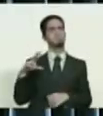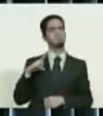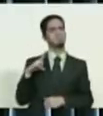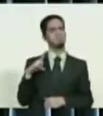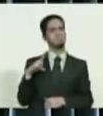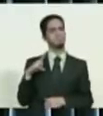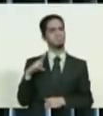Él